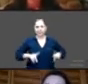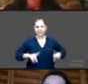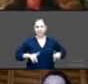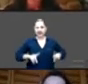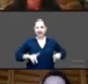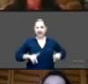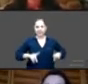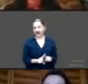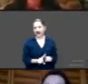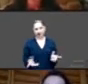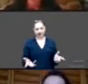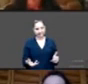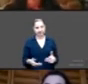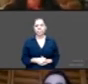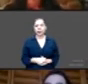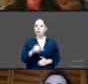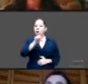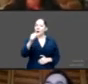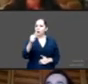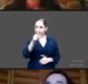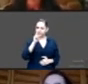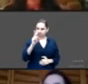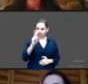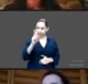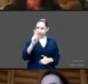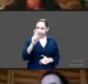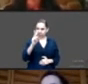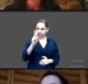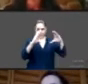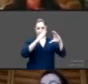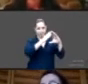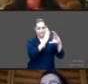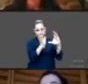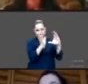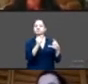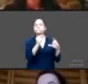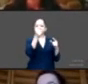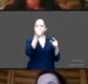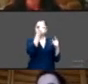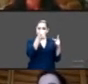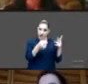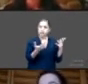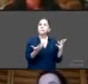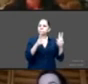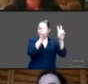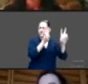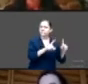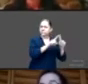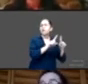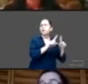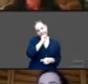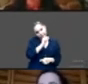Está en esta, que están ustedes todavía viendo que es la unión, pero aquí es el abuso sexual en la infancia, ¿no? Este conversatorio que es Niñas y